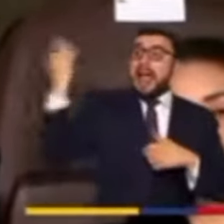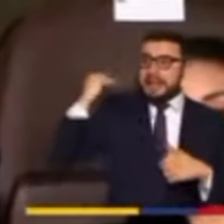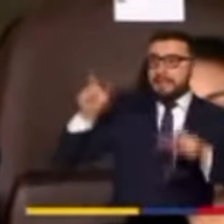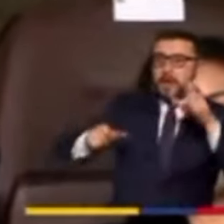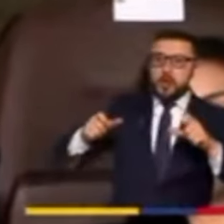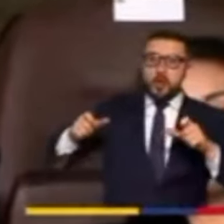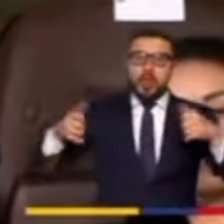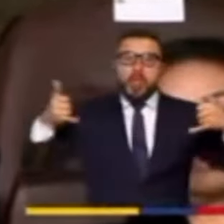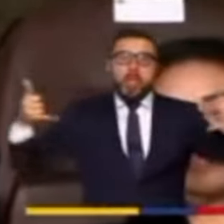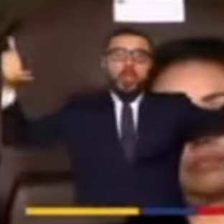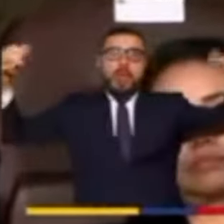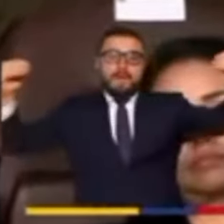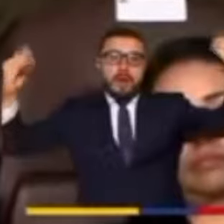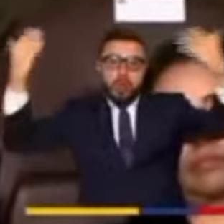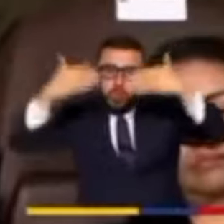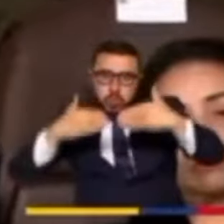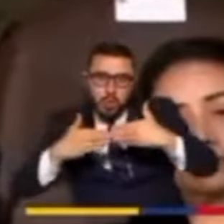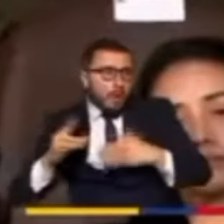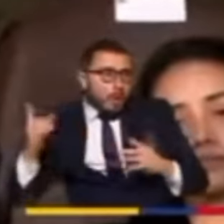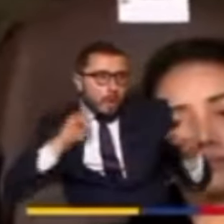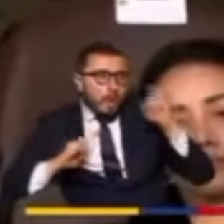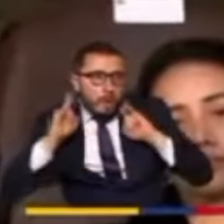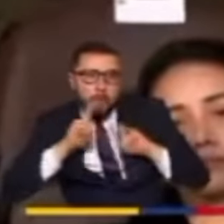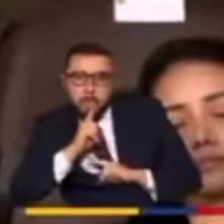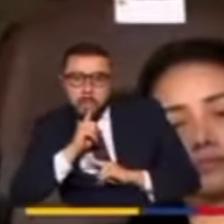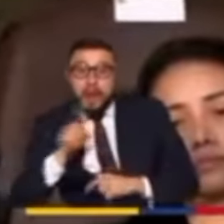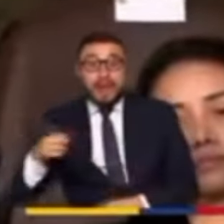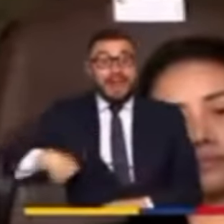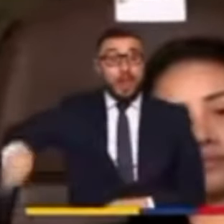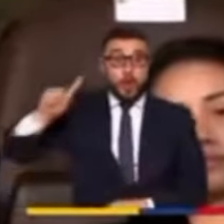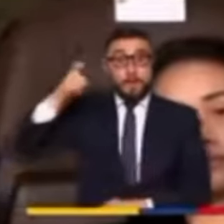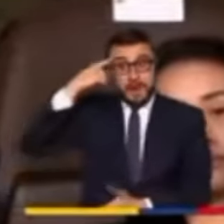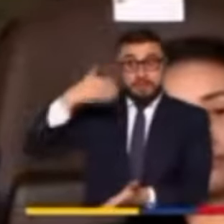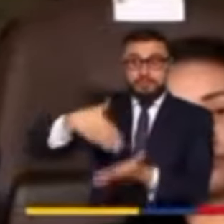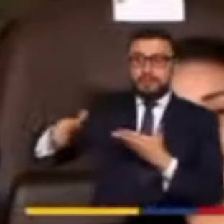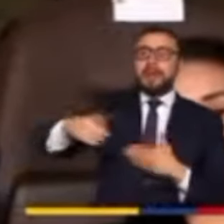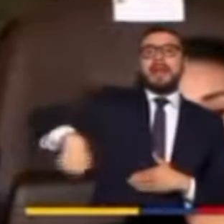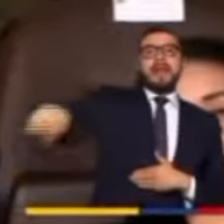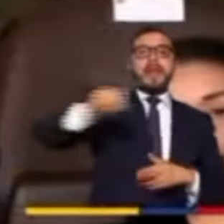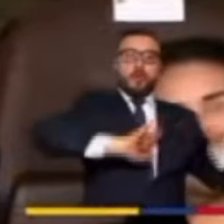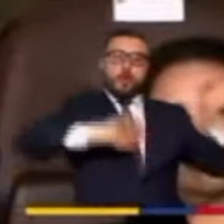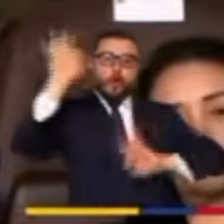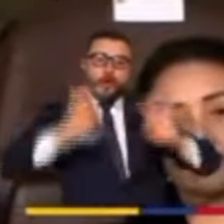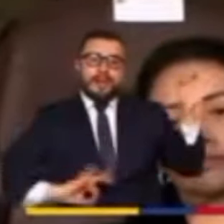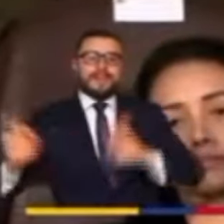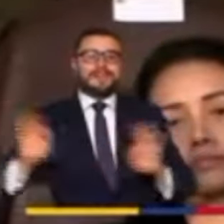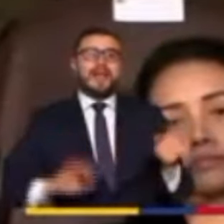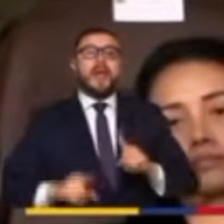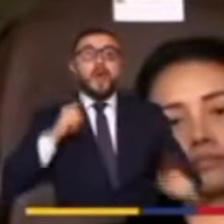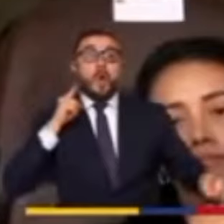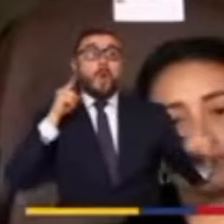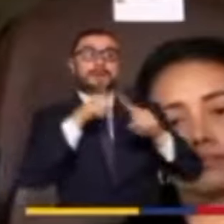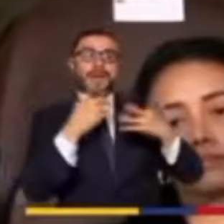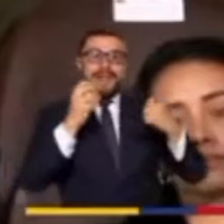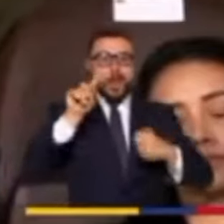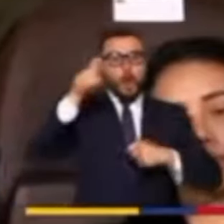Antiguos chuzadores echados del gobierno se están organizando para chuzar por fuera del